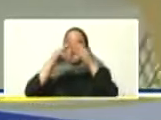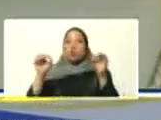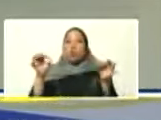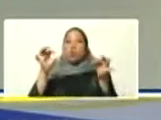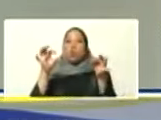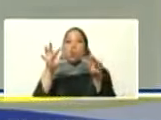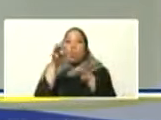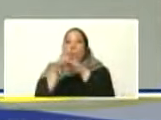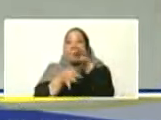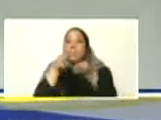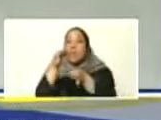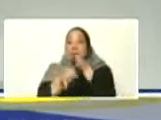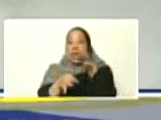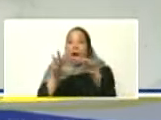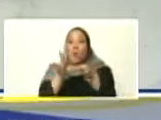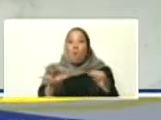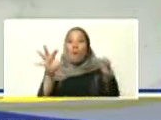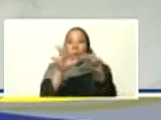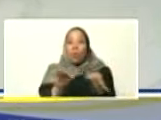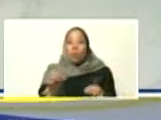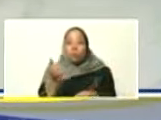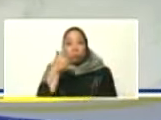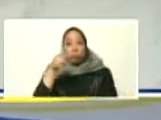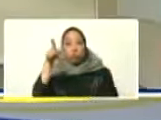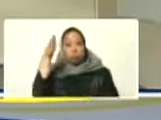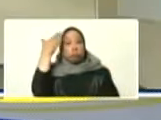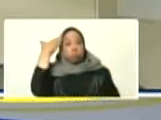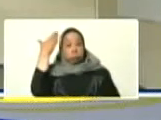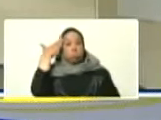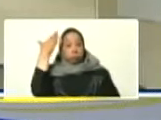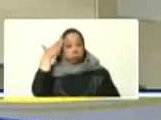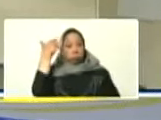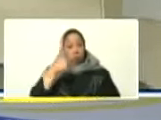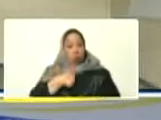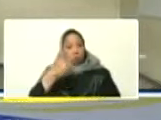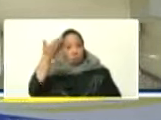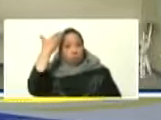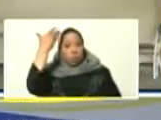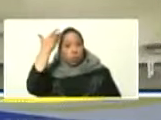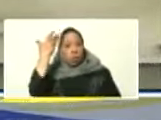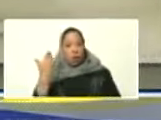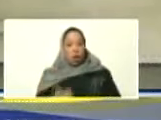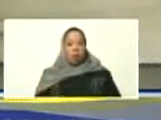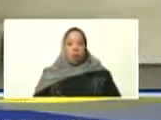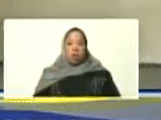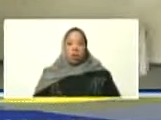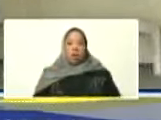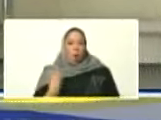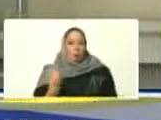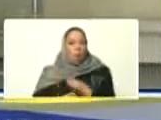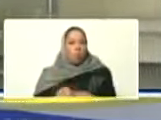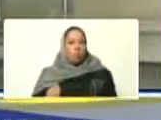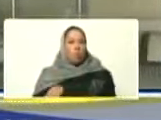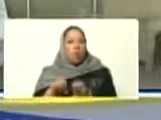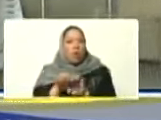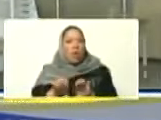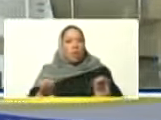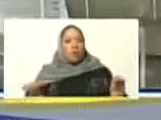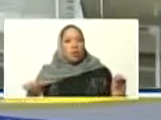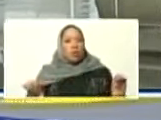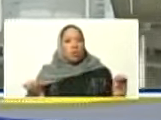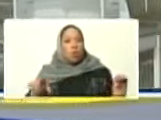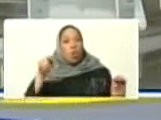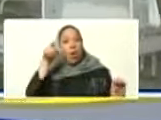Y el pueblo nos ha dicho qué hay que hacer con la educación y la salud, sobre todo en el aspecto